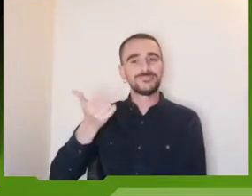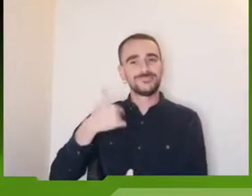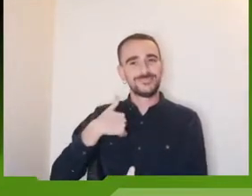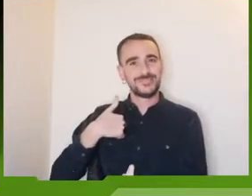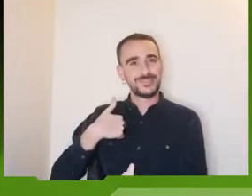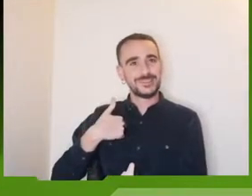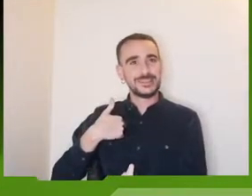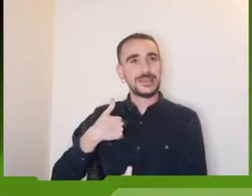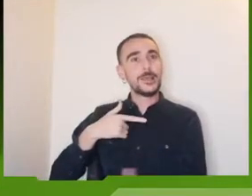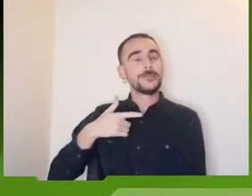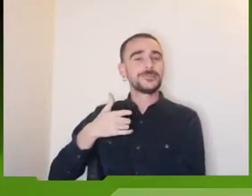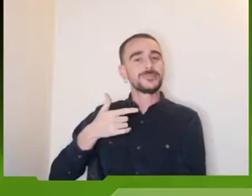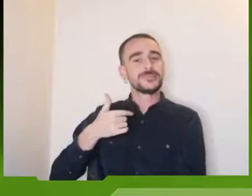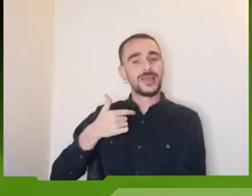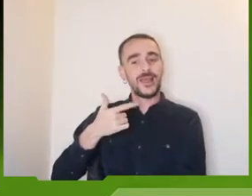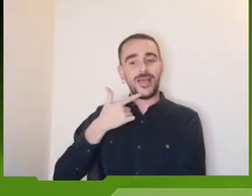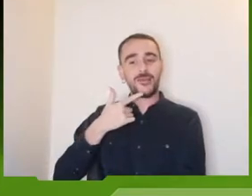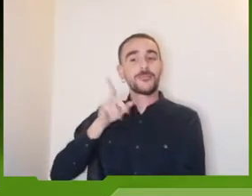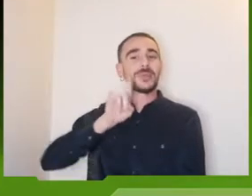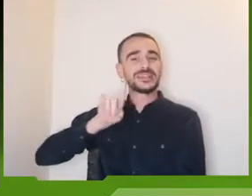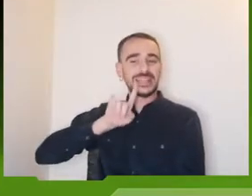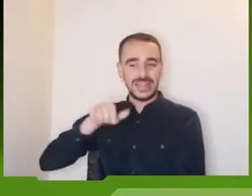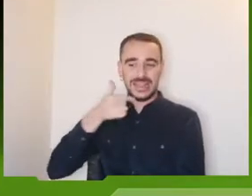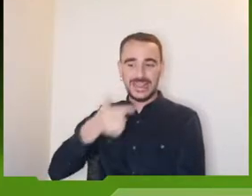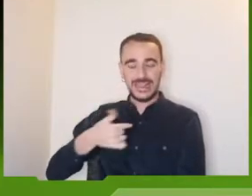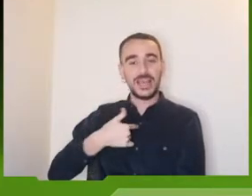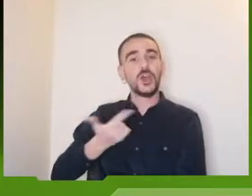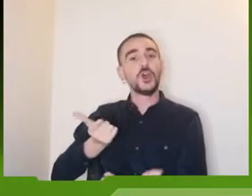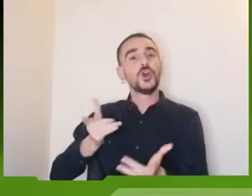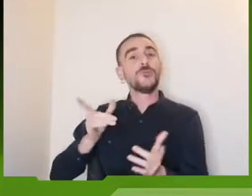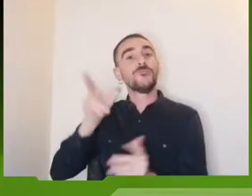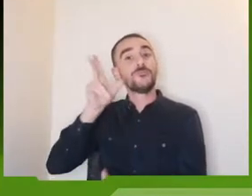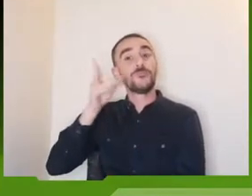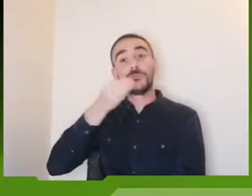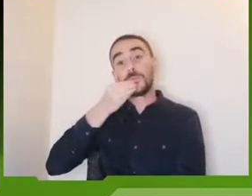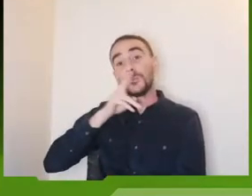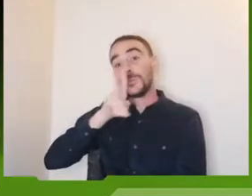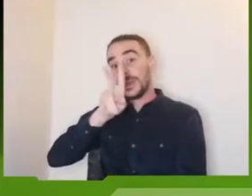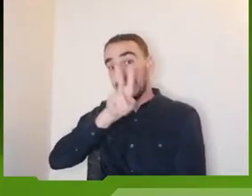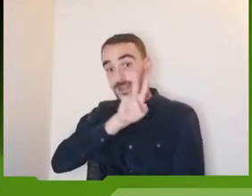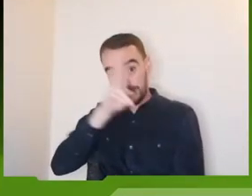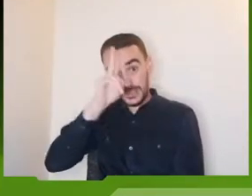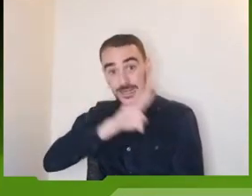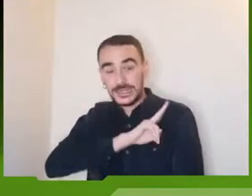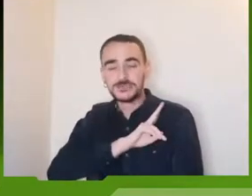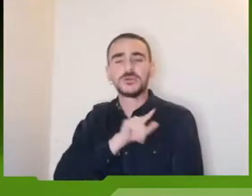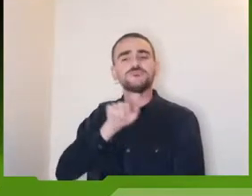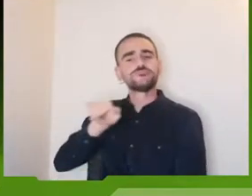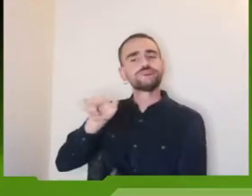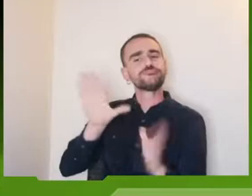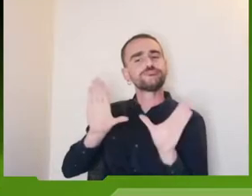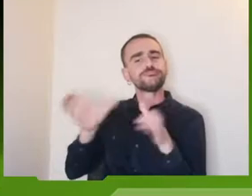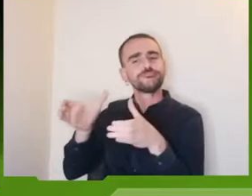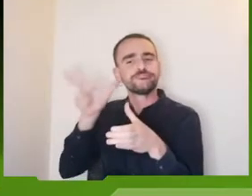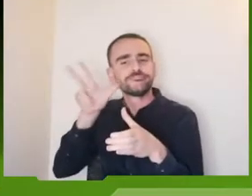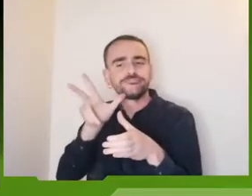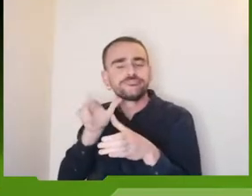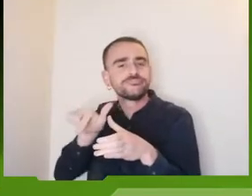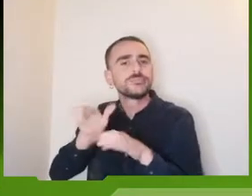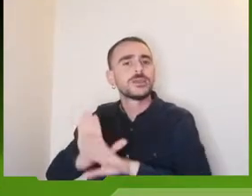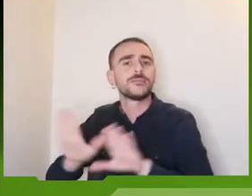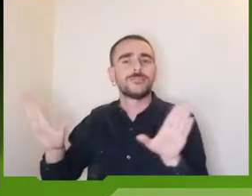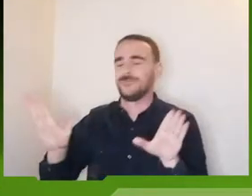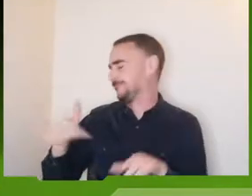es solo para grupos privilegiados. Entonces, intento tener esto en cuenta en mis recetas,